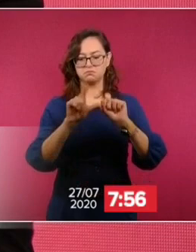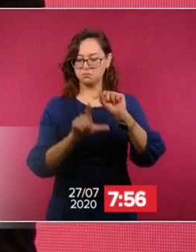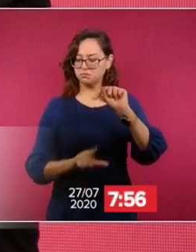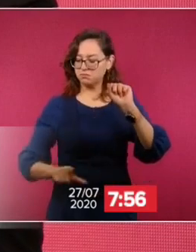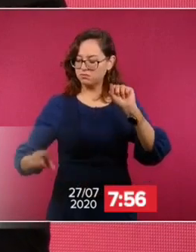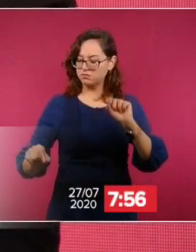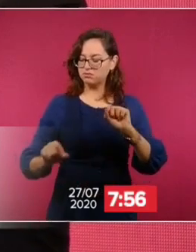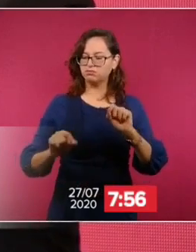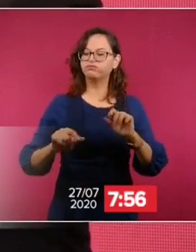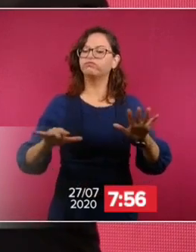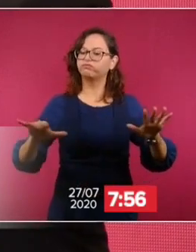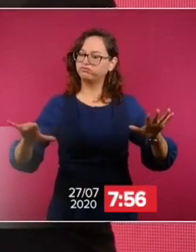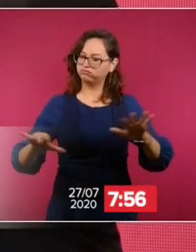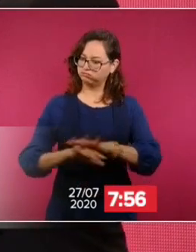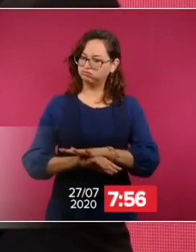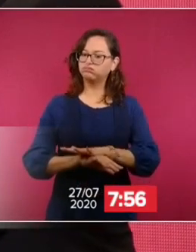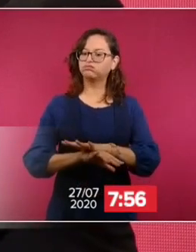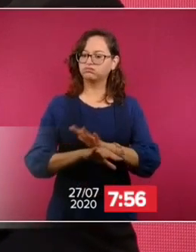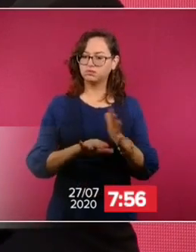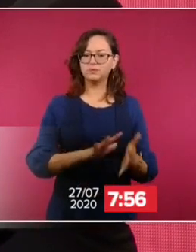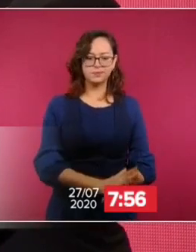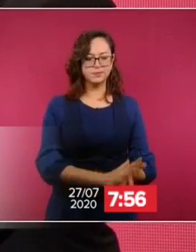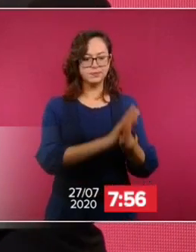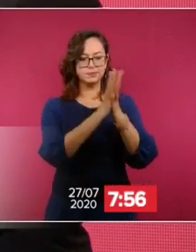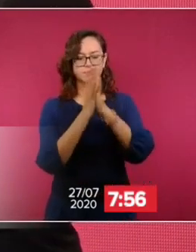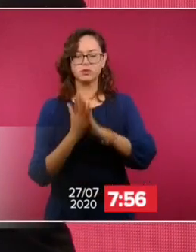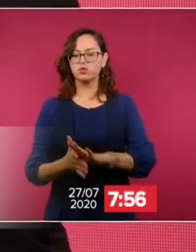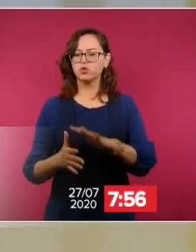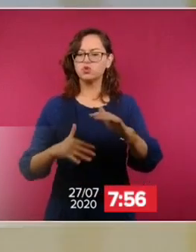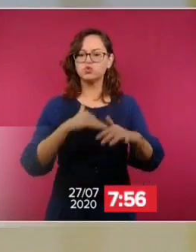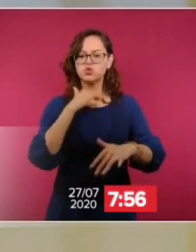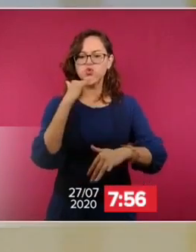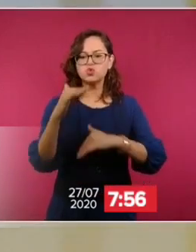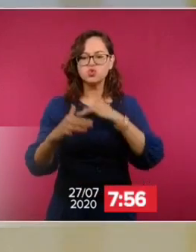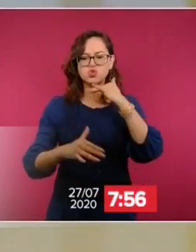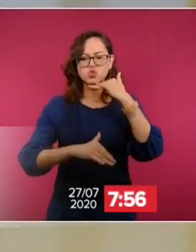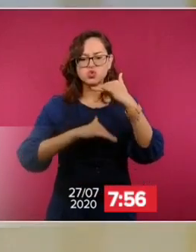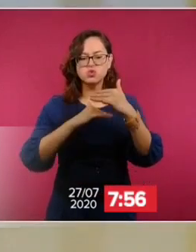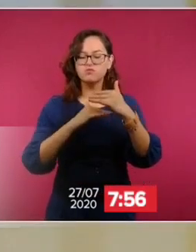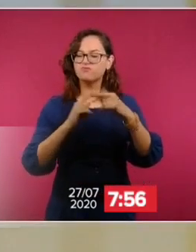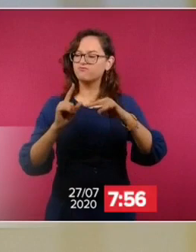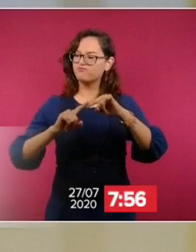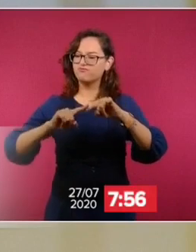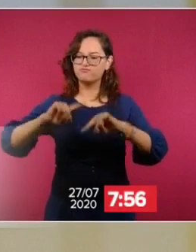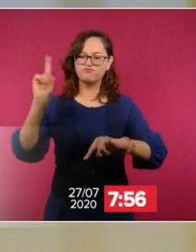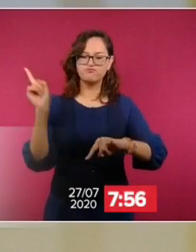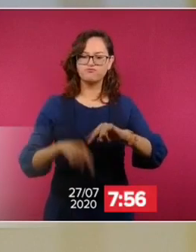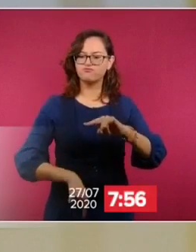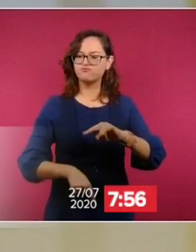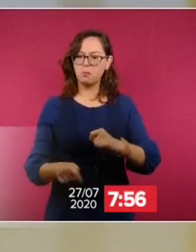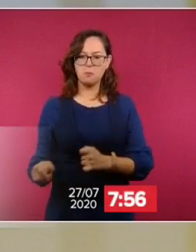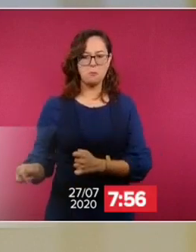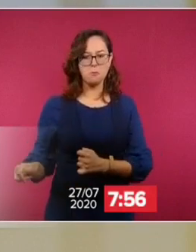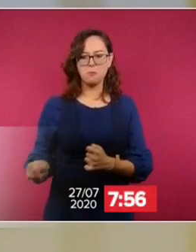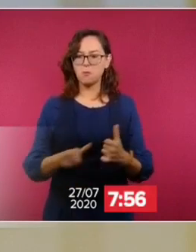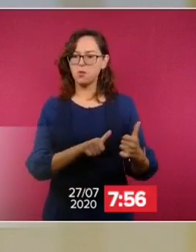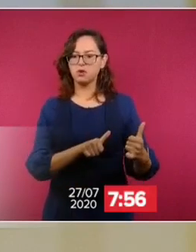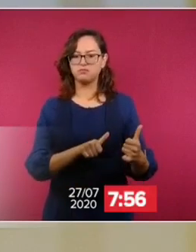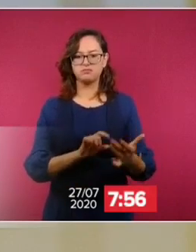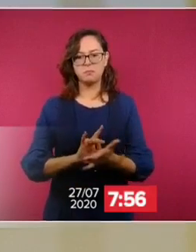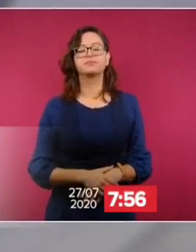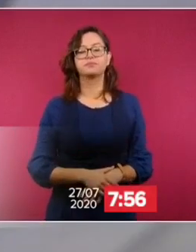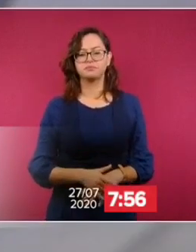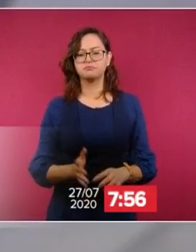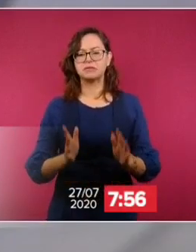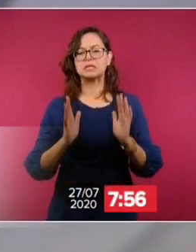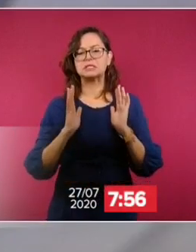Se va acabar con la corrupción, se va a desterrar la corrupción del país y ya se está